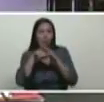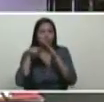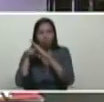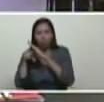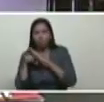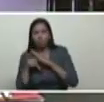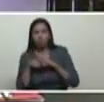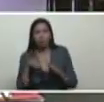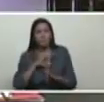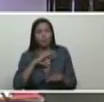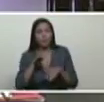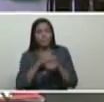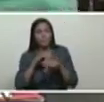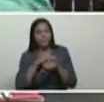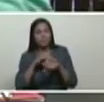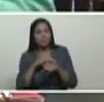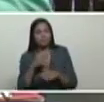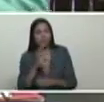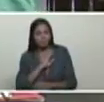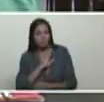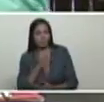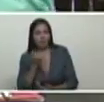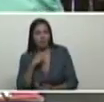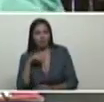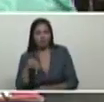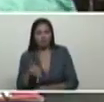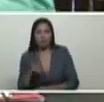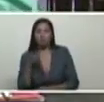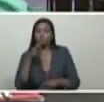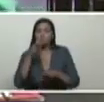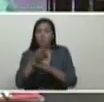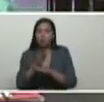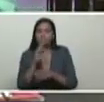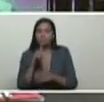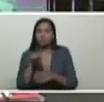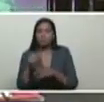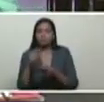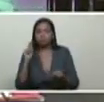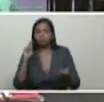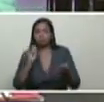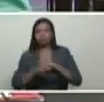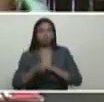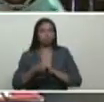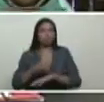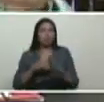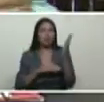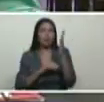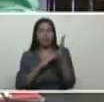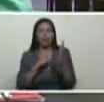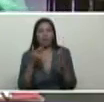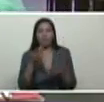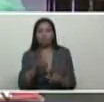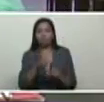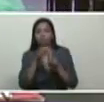ministra mía aquí de la presidencia, se fue para allá y de repente el pueblo de Lara me dijo queremos a la almiranta